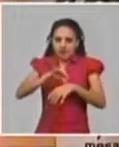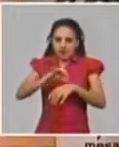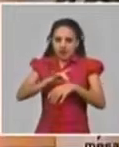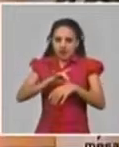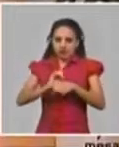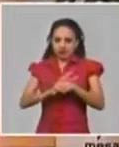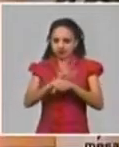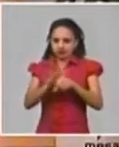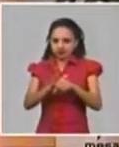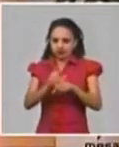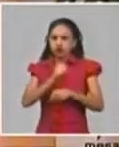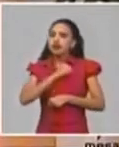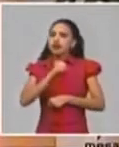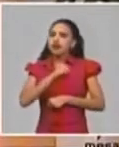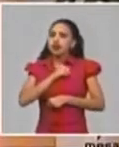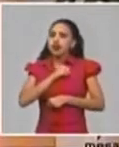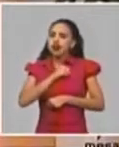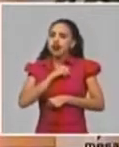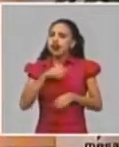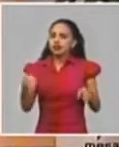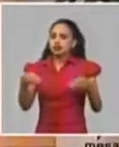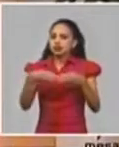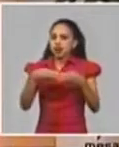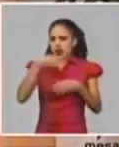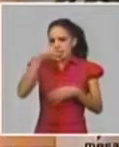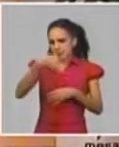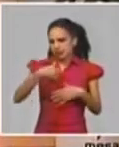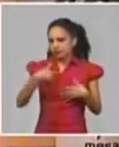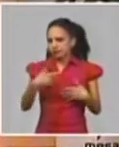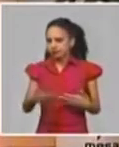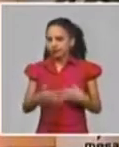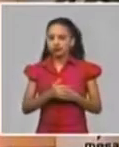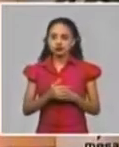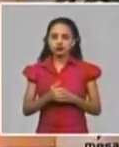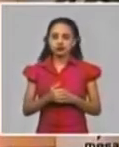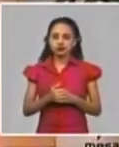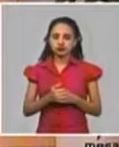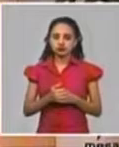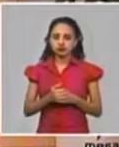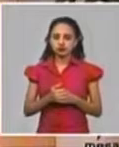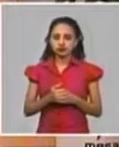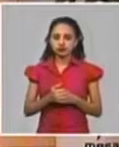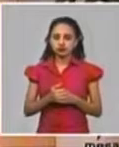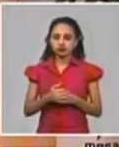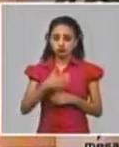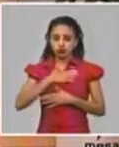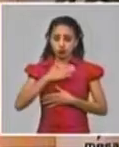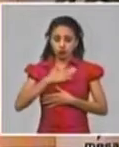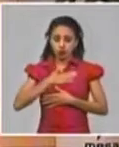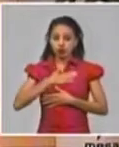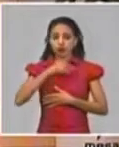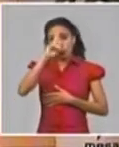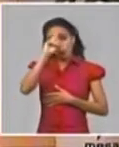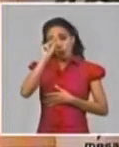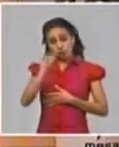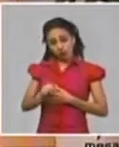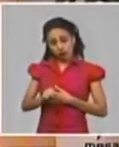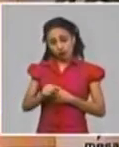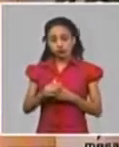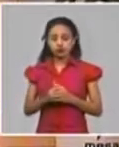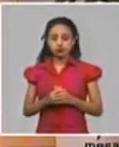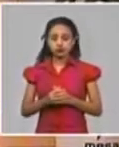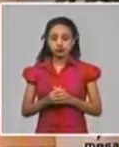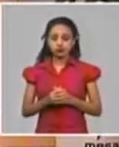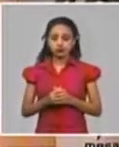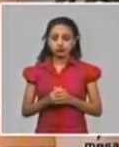ir terminando, Randy, explicando que nuestros colaboradores de la salud son